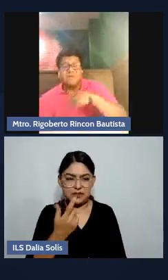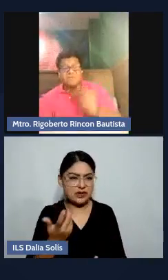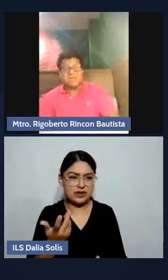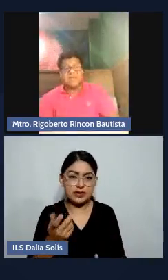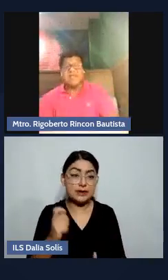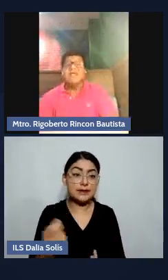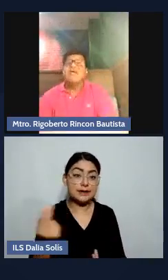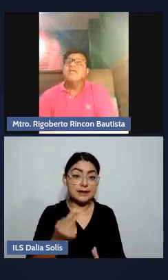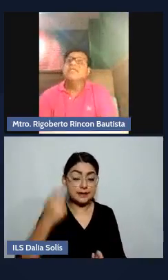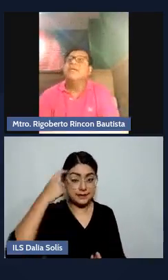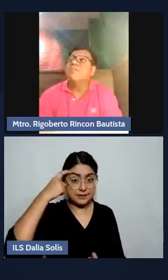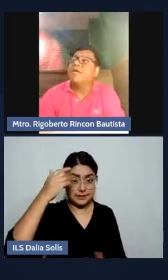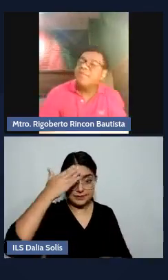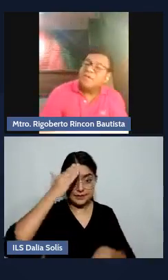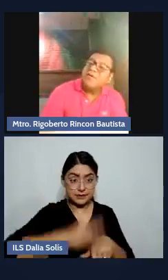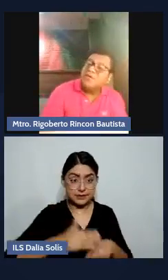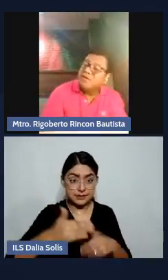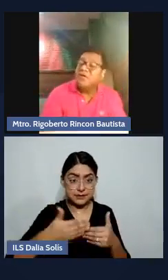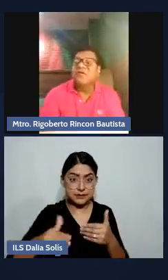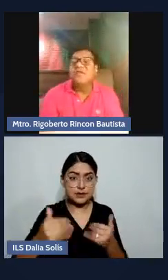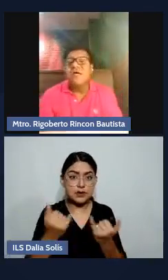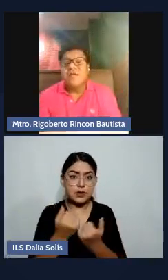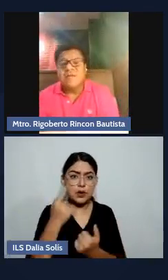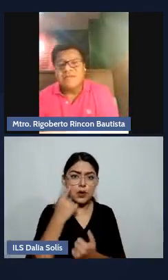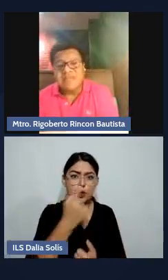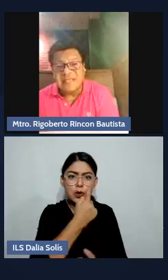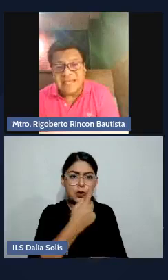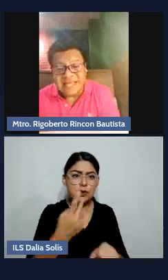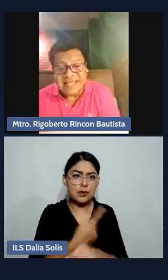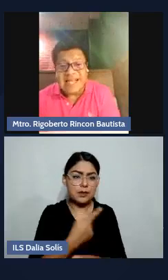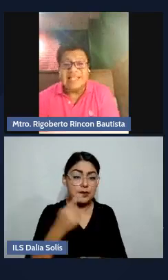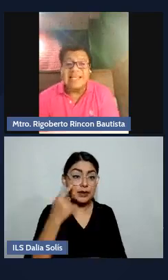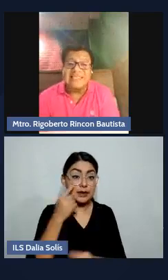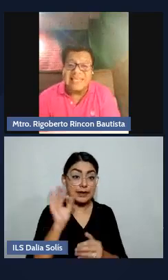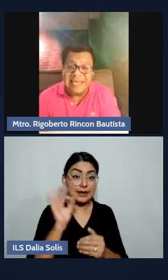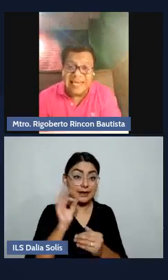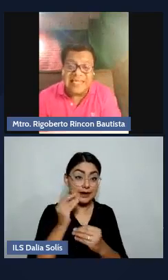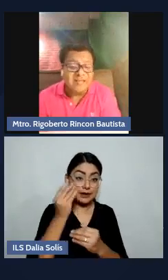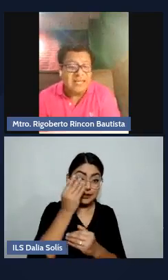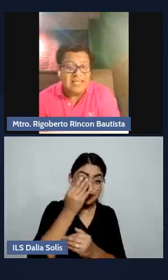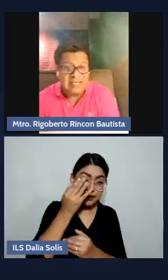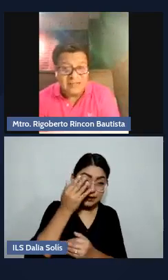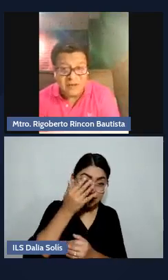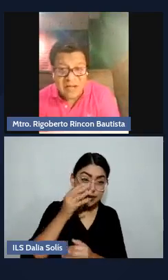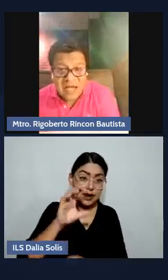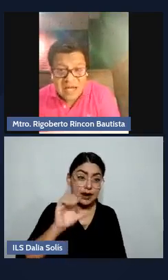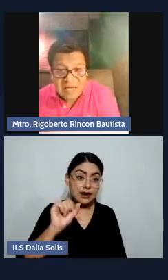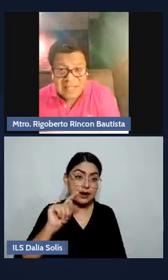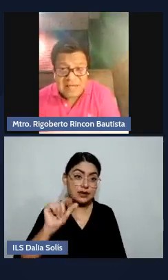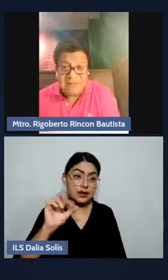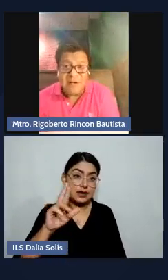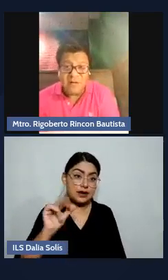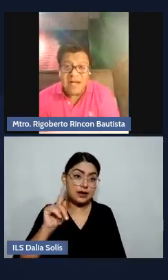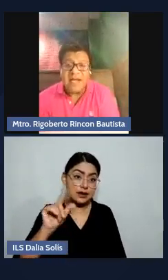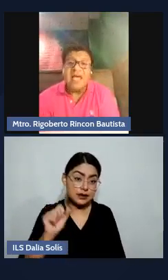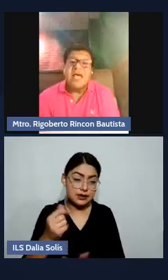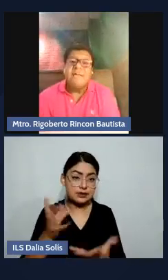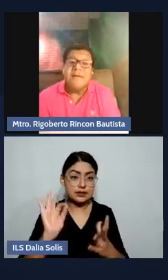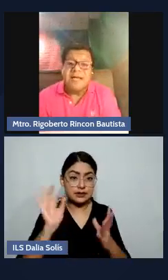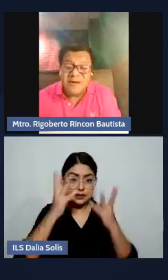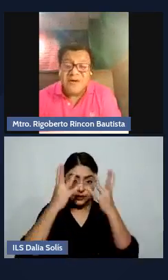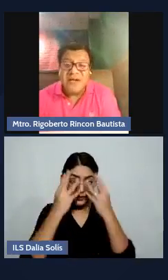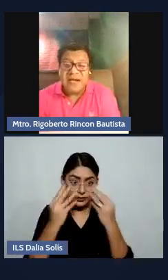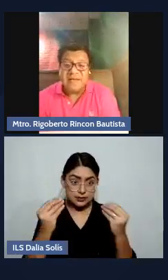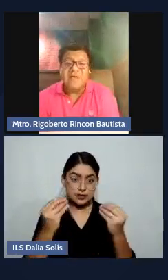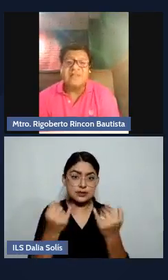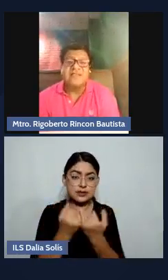Dice que, por ejemplo, en los ojos vamos a tener cataratas, cegueras o degeneración macular, picazón, lagrimal excesivo